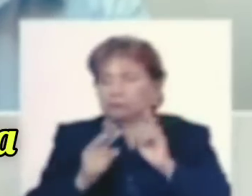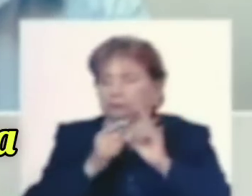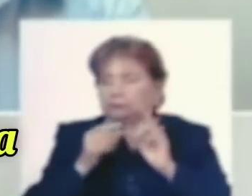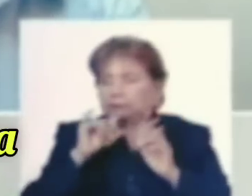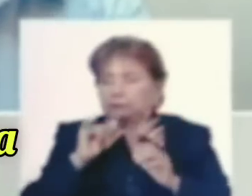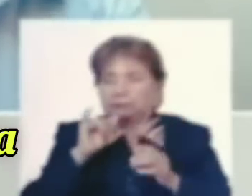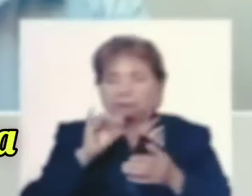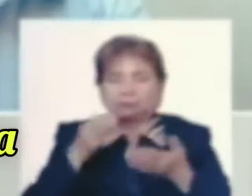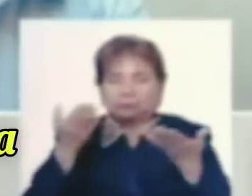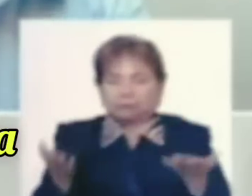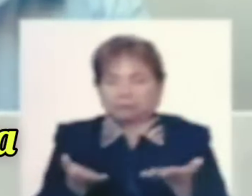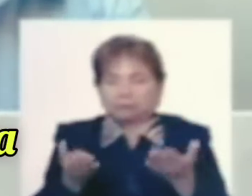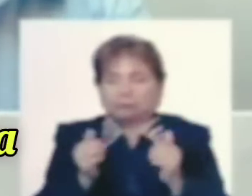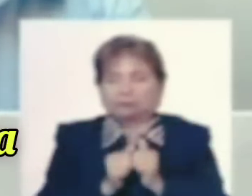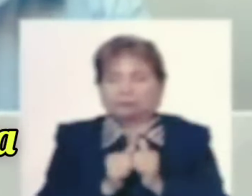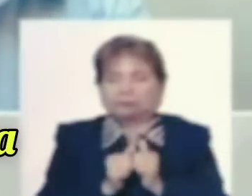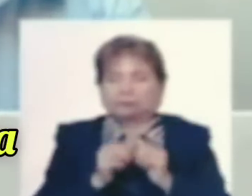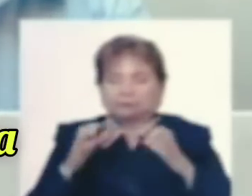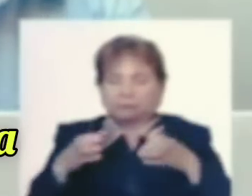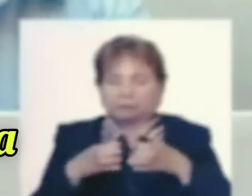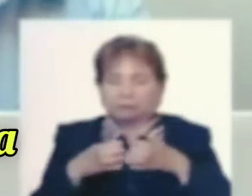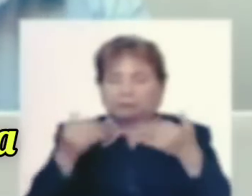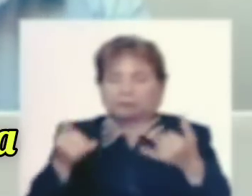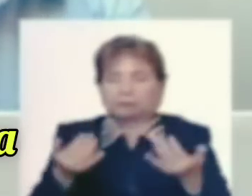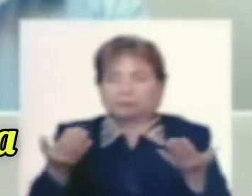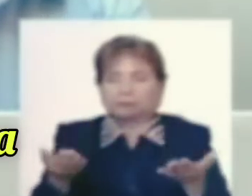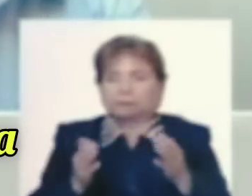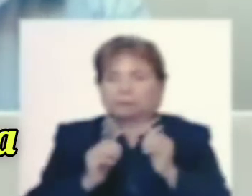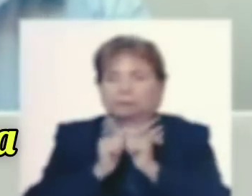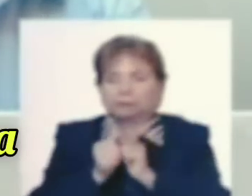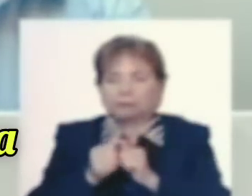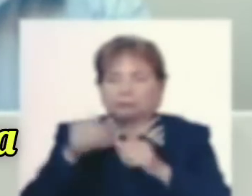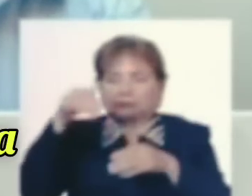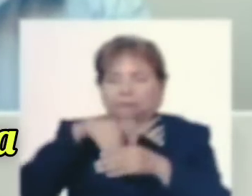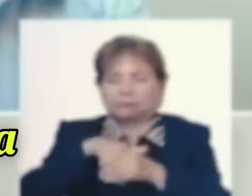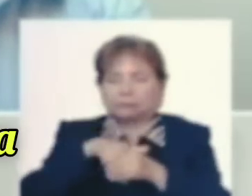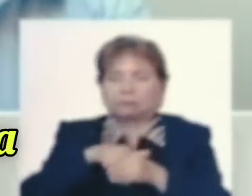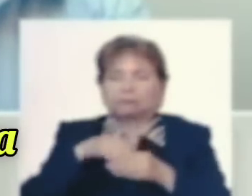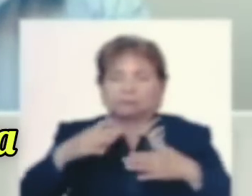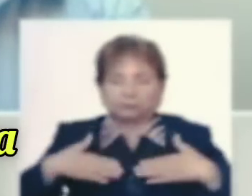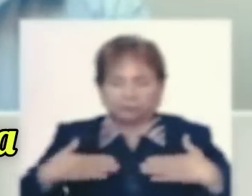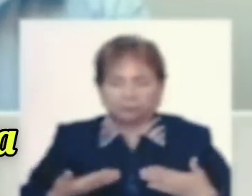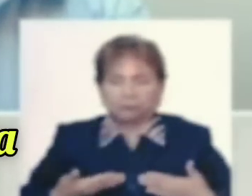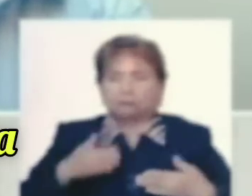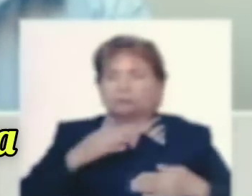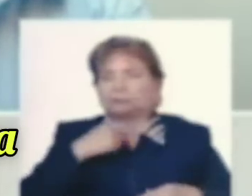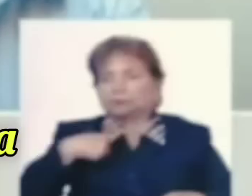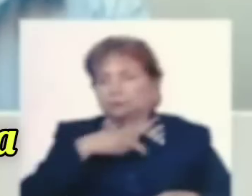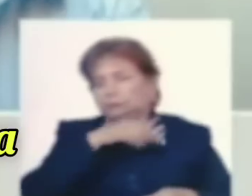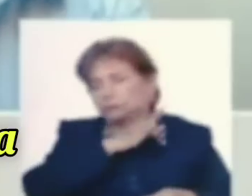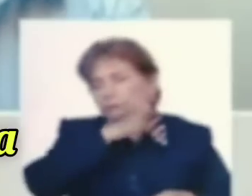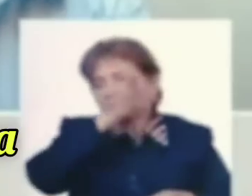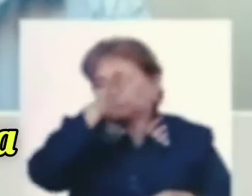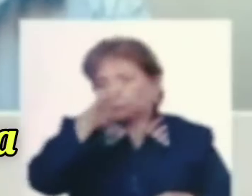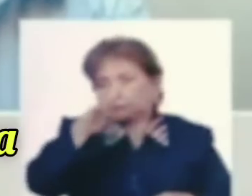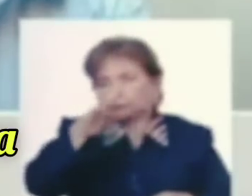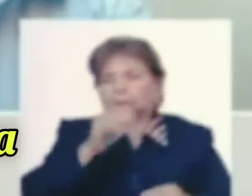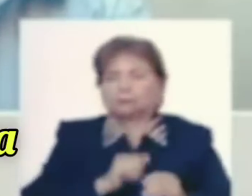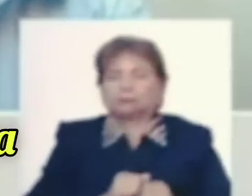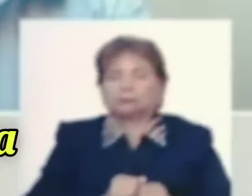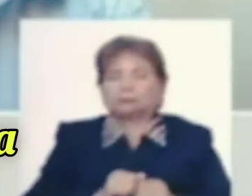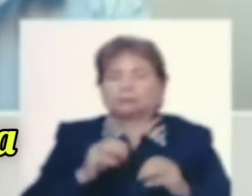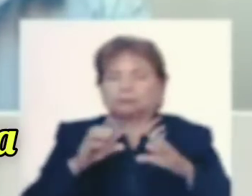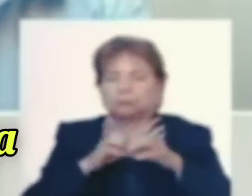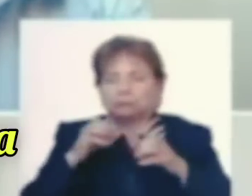o en su defecto esta comisión en estos momentos sometería a votación si es que podríamos constituirnos al local o